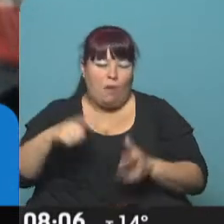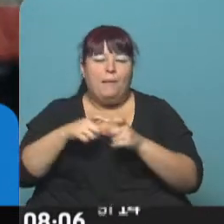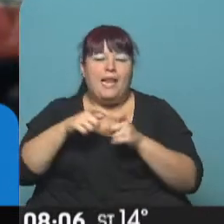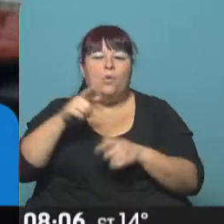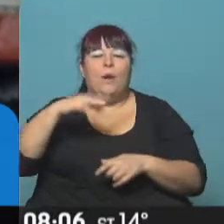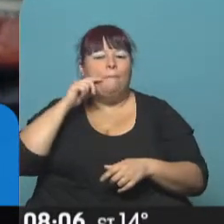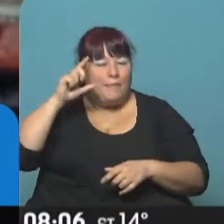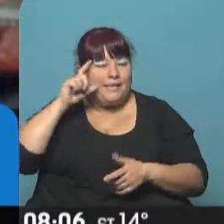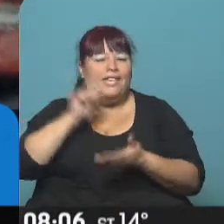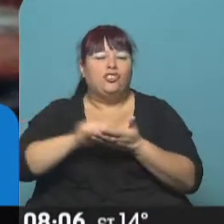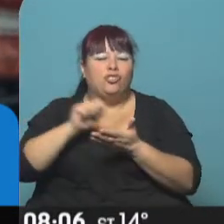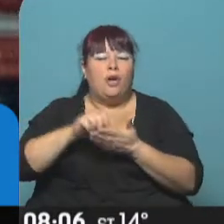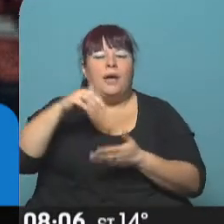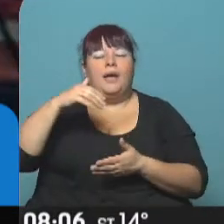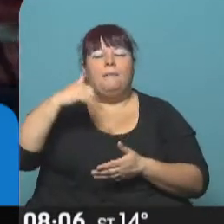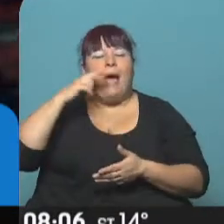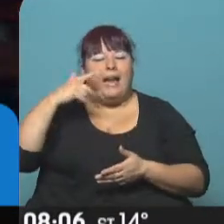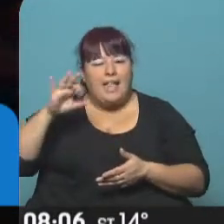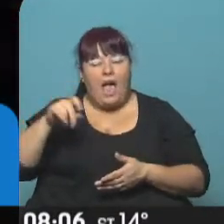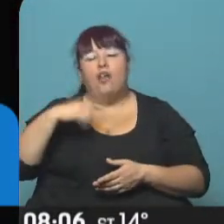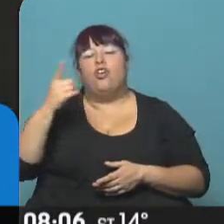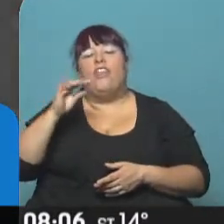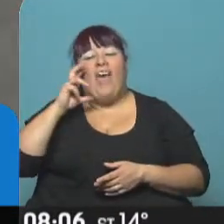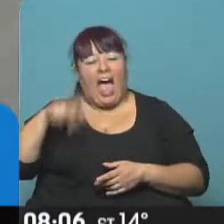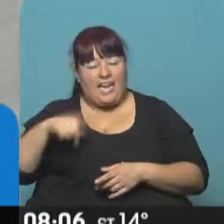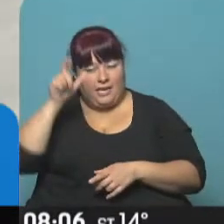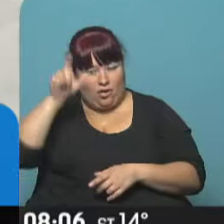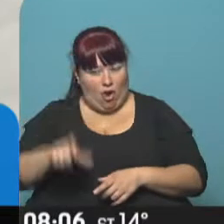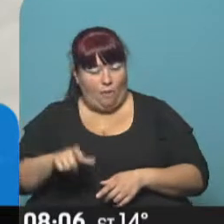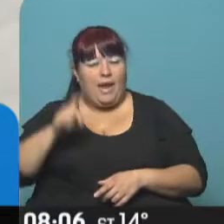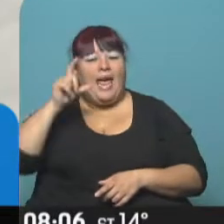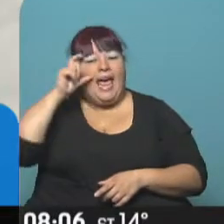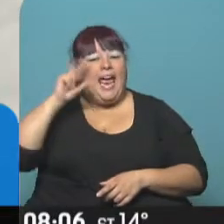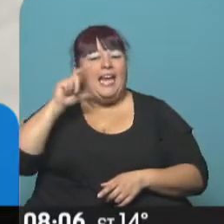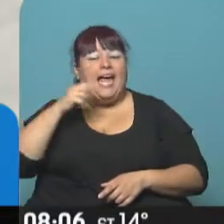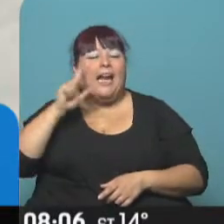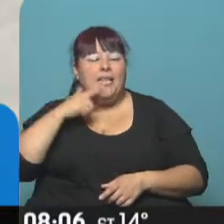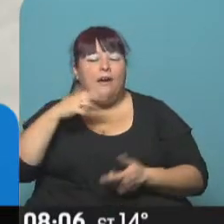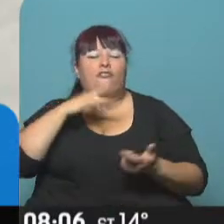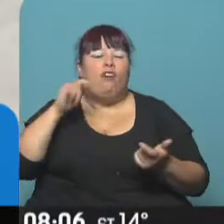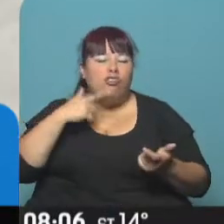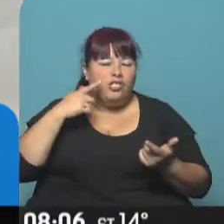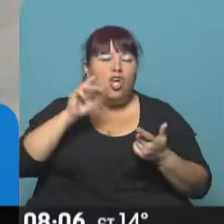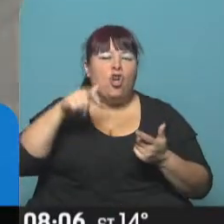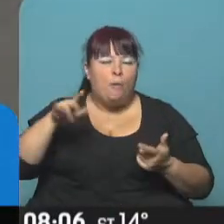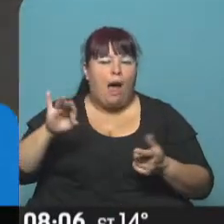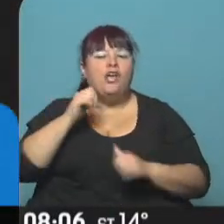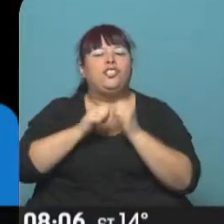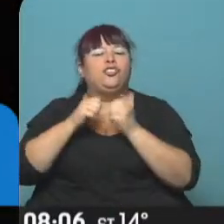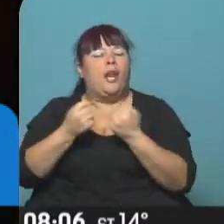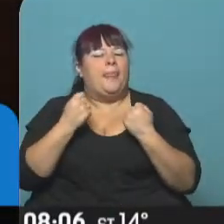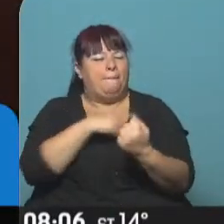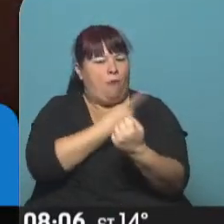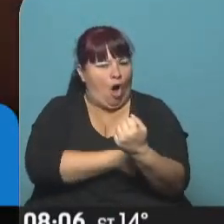de Santiago Mitre con guión de Mariano Ginazzi Mitre, Ricardo Darín en el protagónico, Erika Rivas, Dolores Fonsi, Gerardo Romano y la historia del poder,